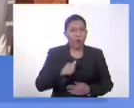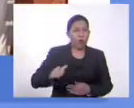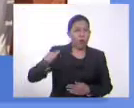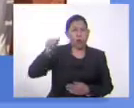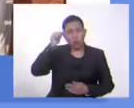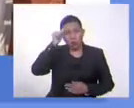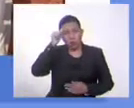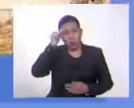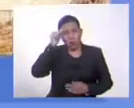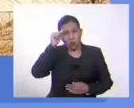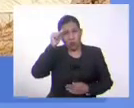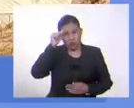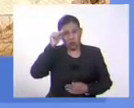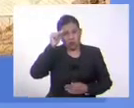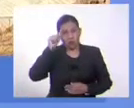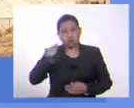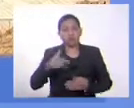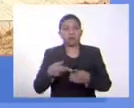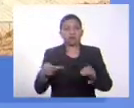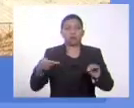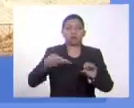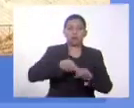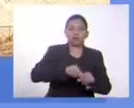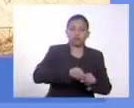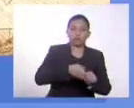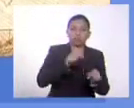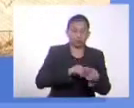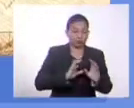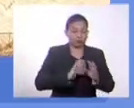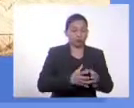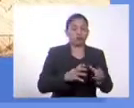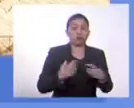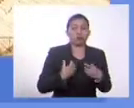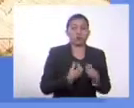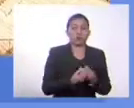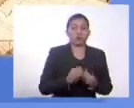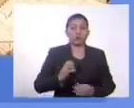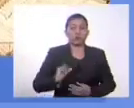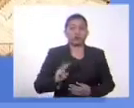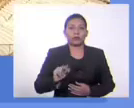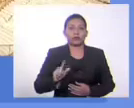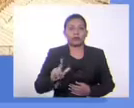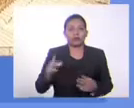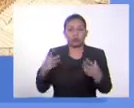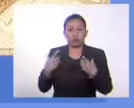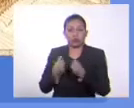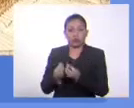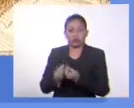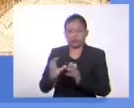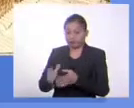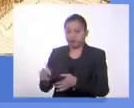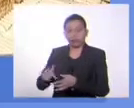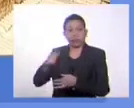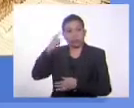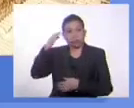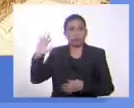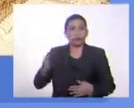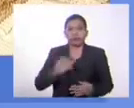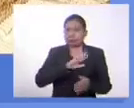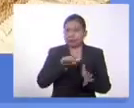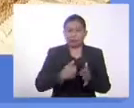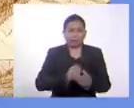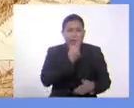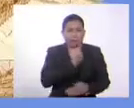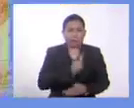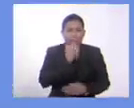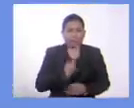Porque toda persona, todo hombre en este caso, tiene acceso a estas diferentes funciones de las